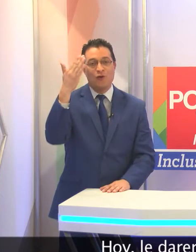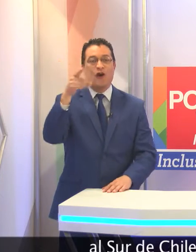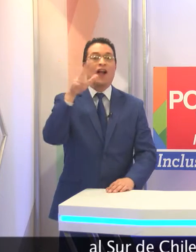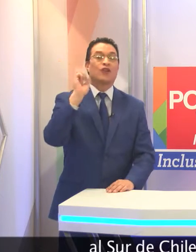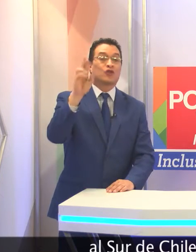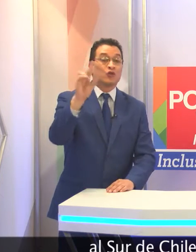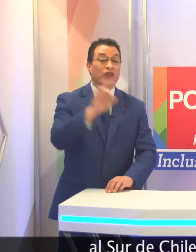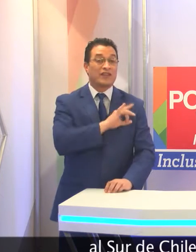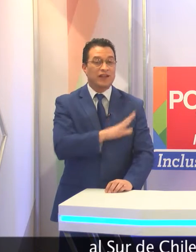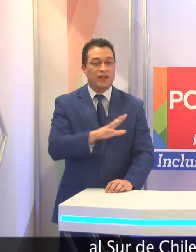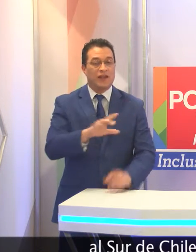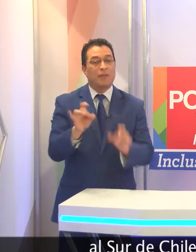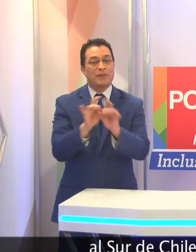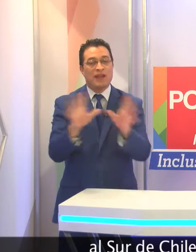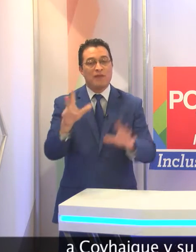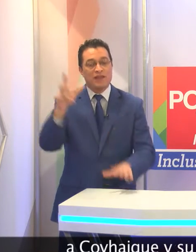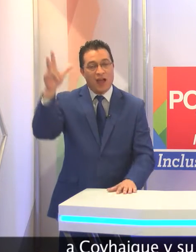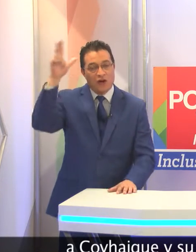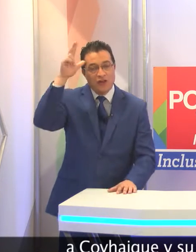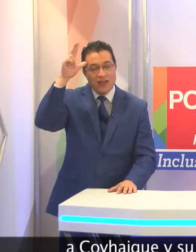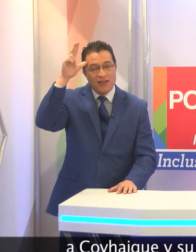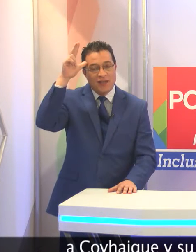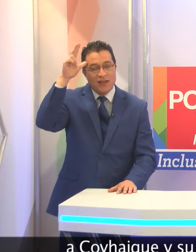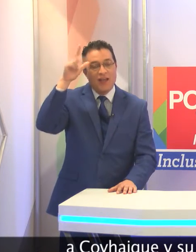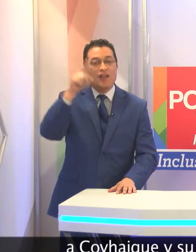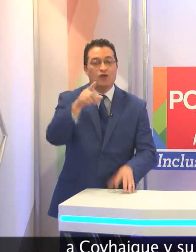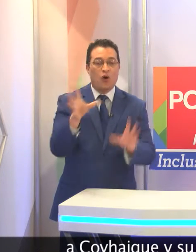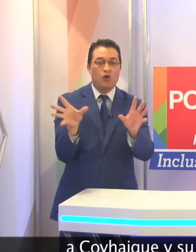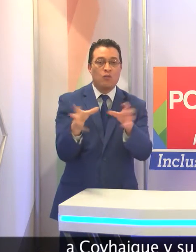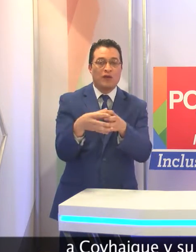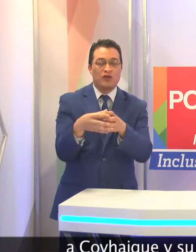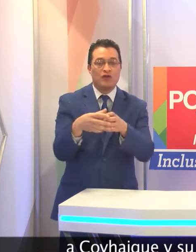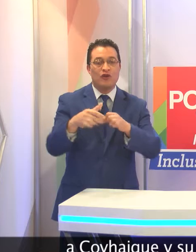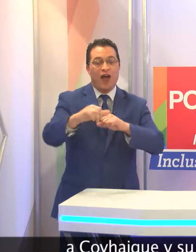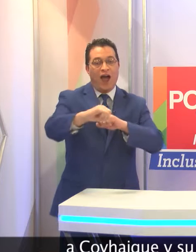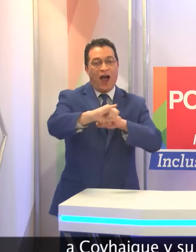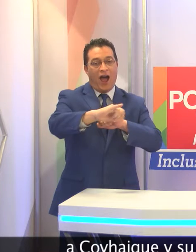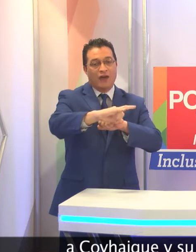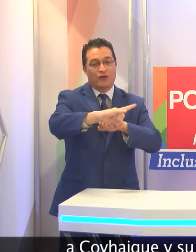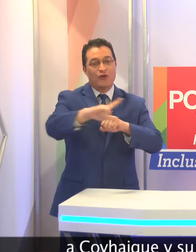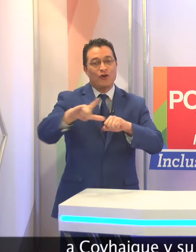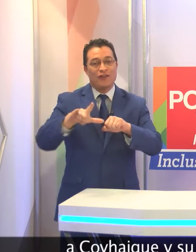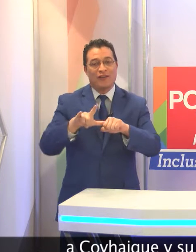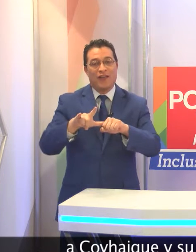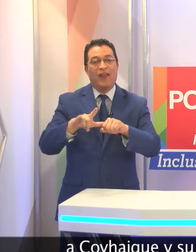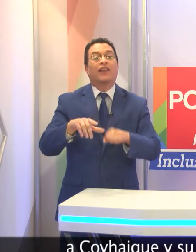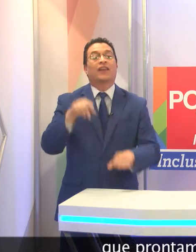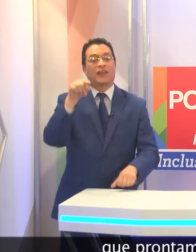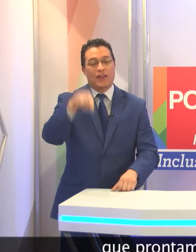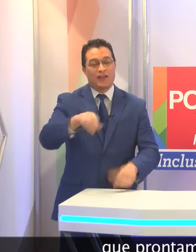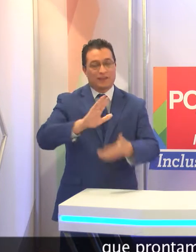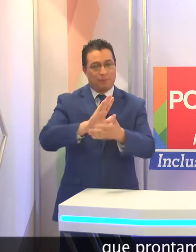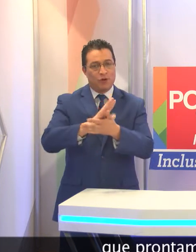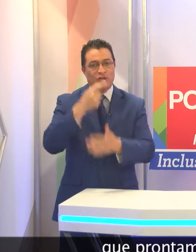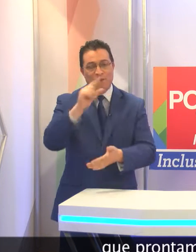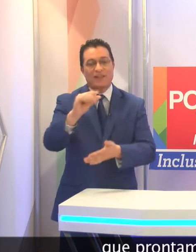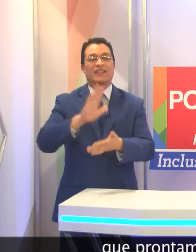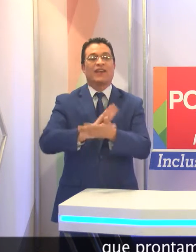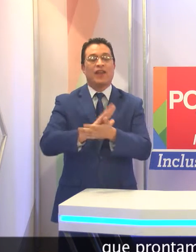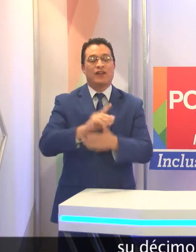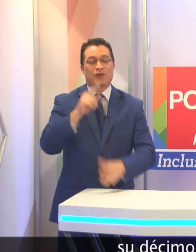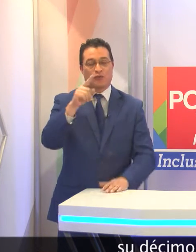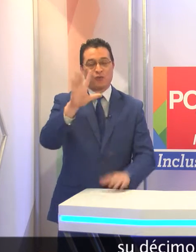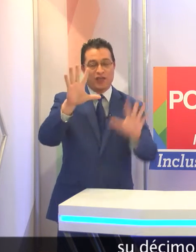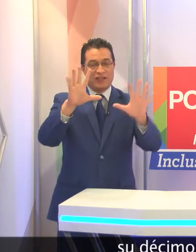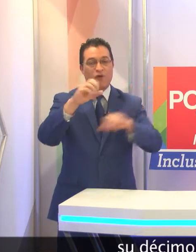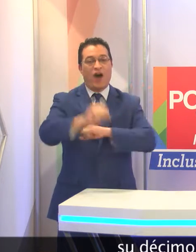un saludo al sur de Chile, especialmente a Coyhaique y su agrupación, Ascoy, que prontamente